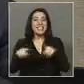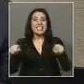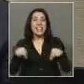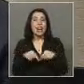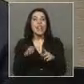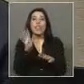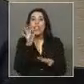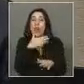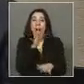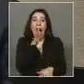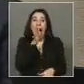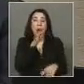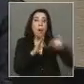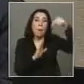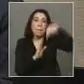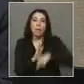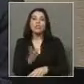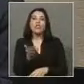agua de pozo.